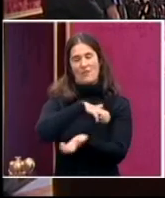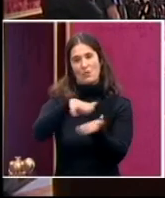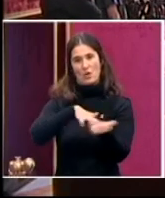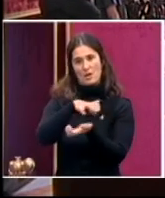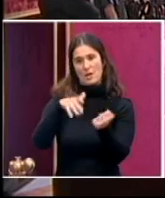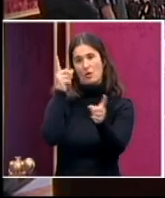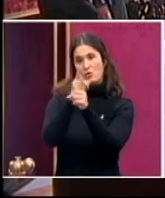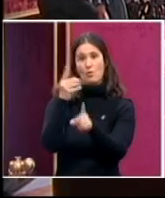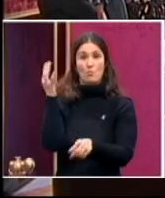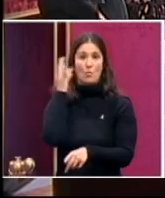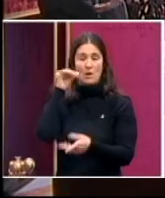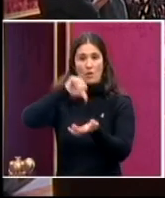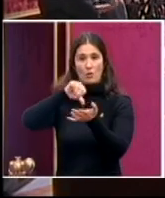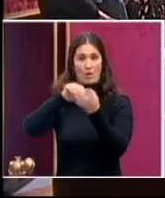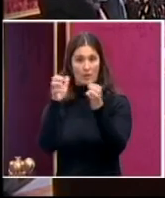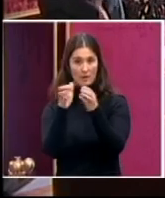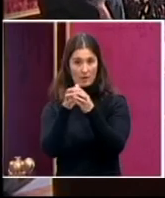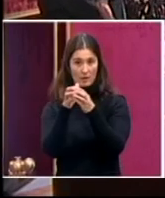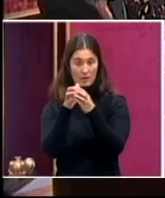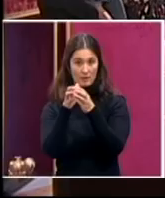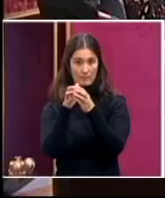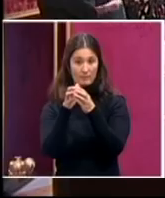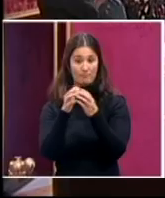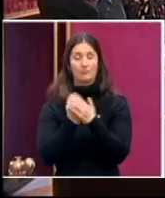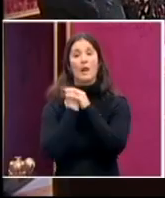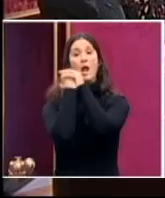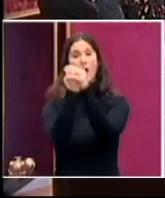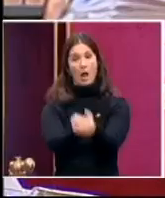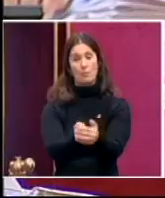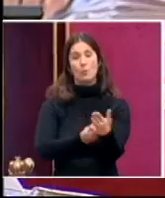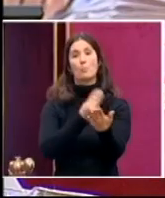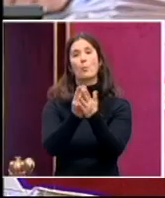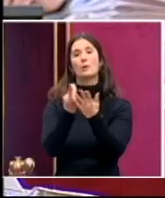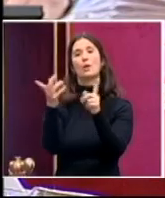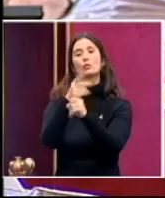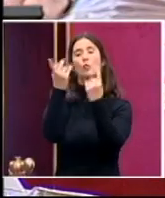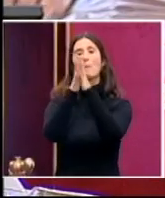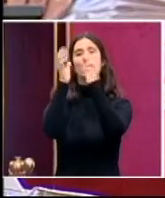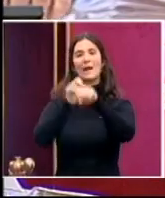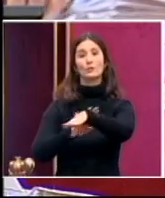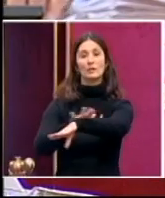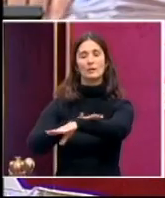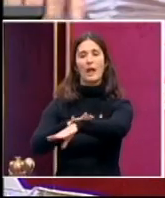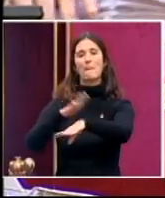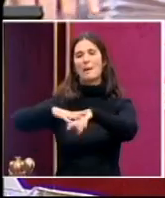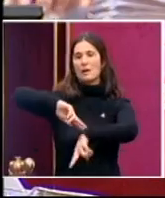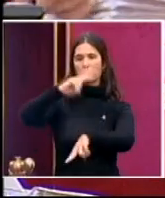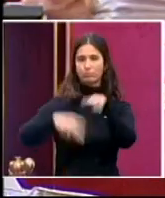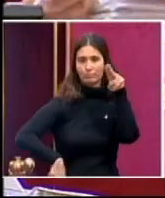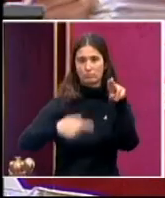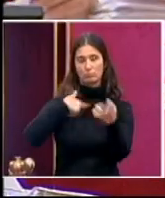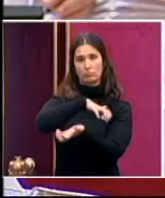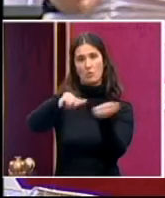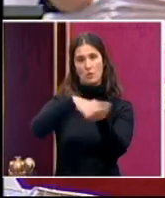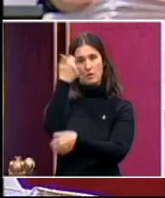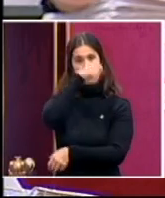violencia hacia las mujeres en la ciudad de Granada. Apoyar la propuesta de un pacto de Estado para la erradicación de la